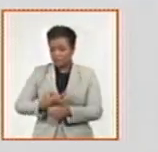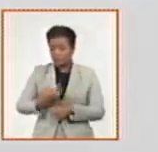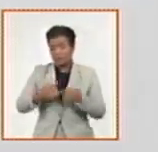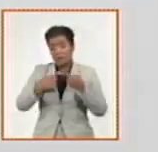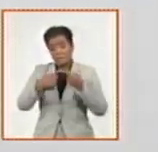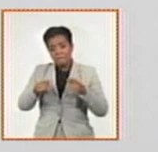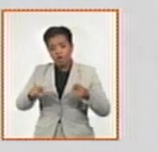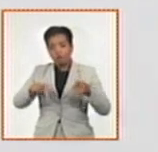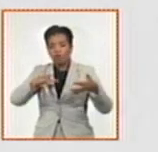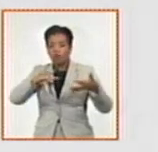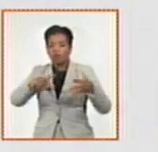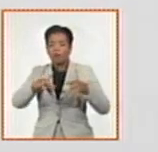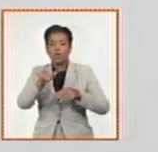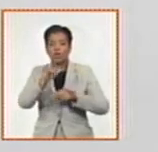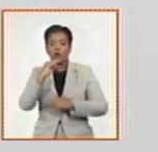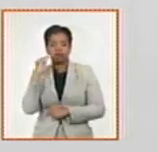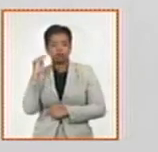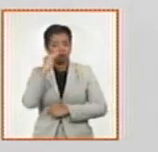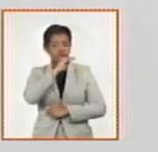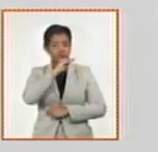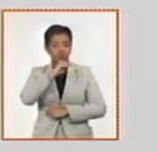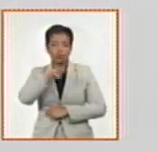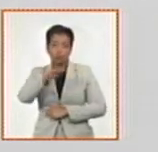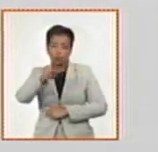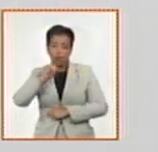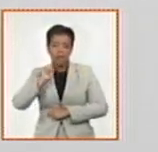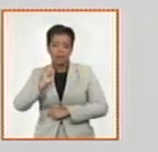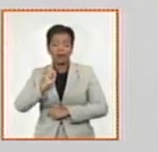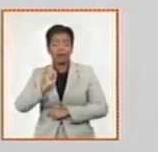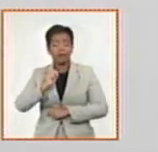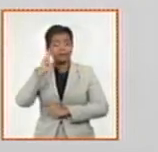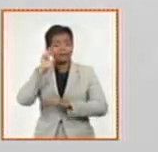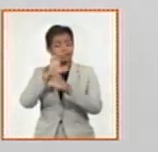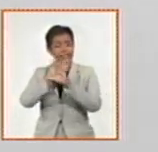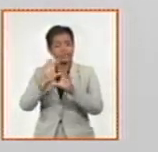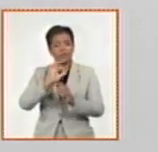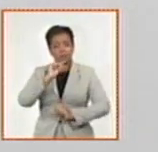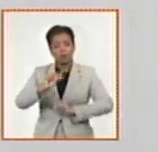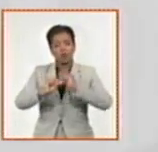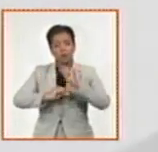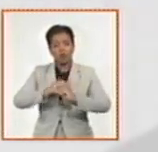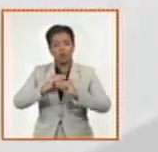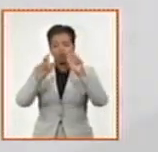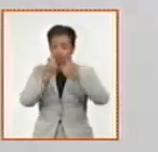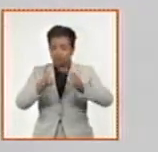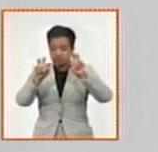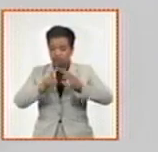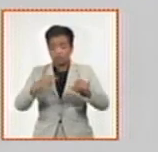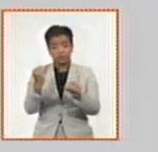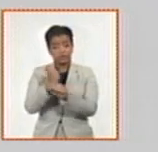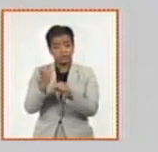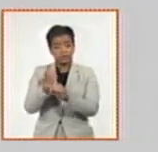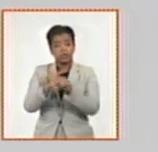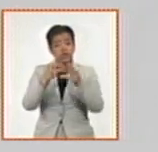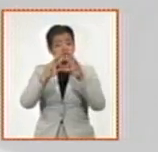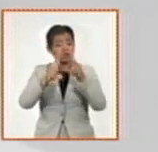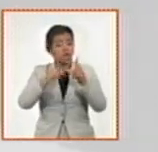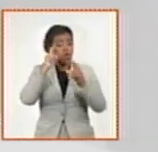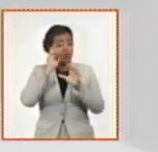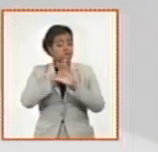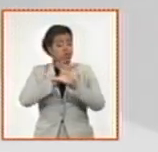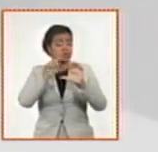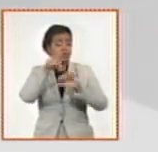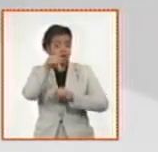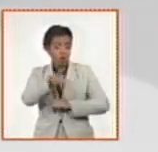enfoque actualizado, y entonces los centros científicos han ido trabajando, y hay resultados de la ciencia que hoy se